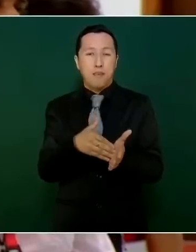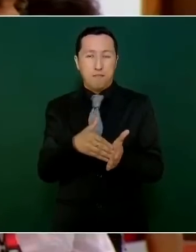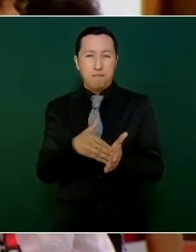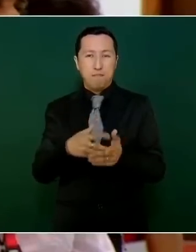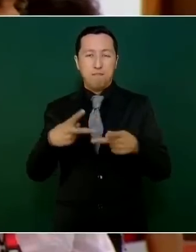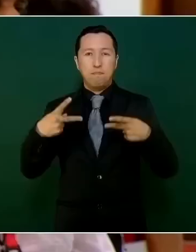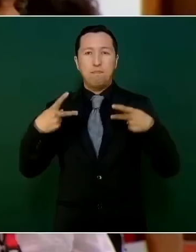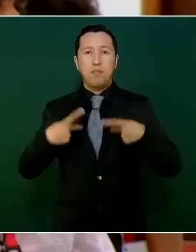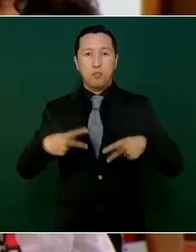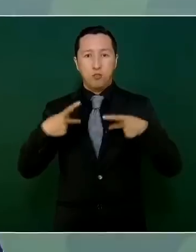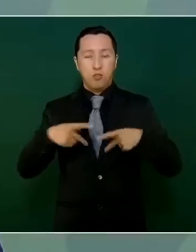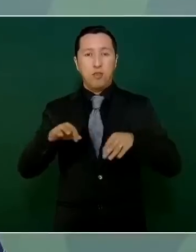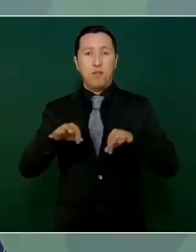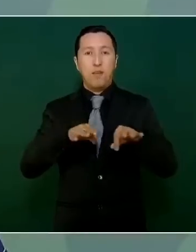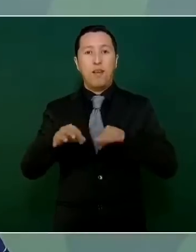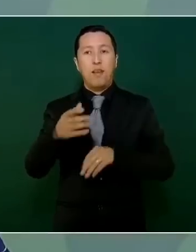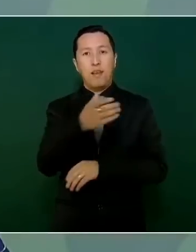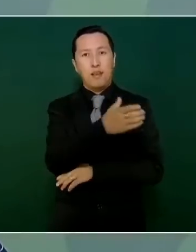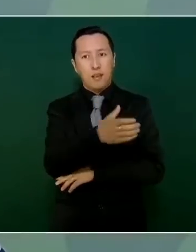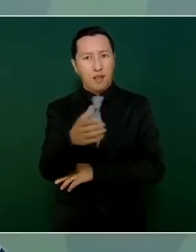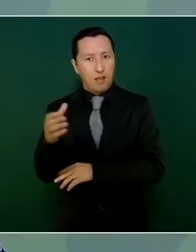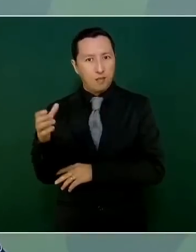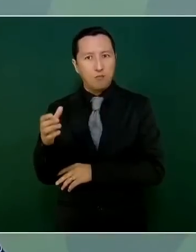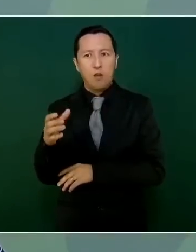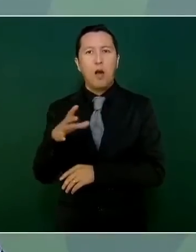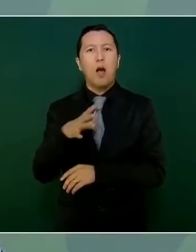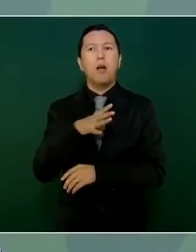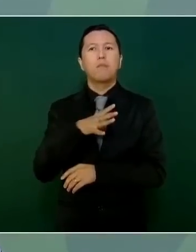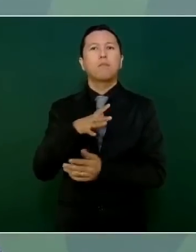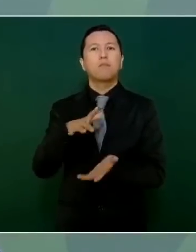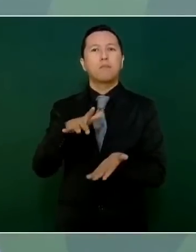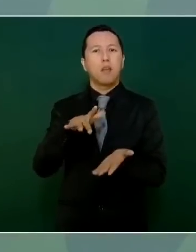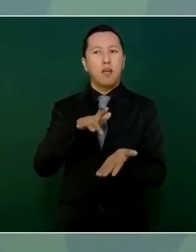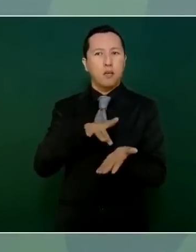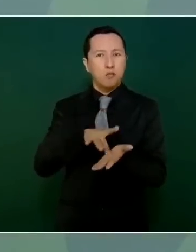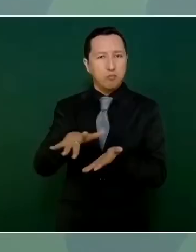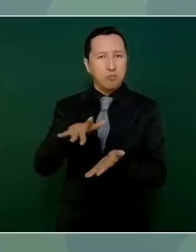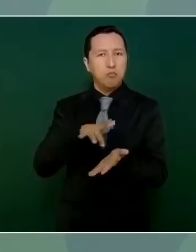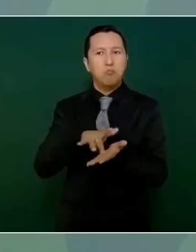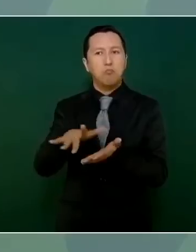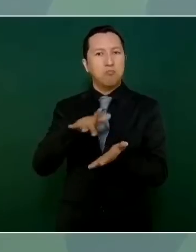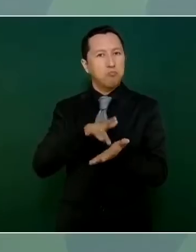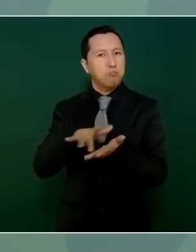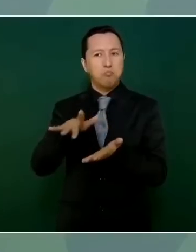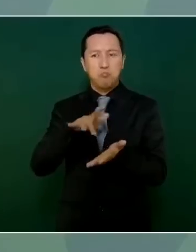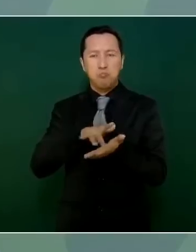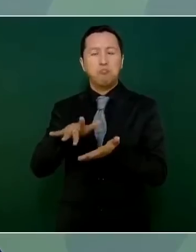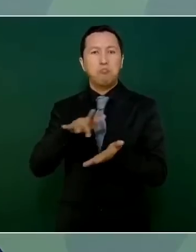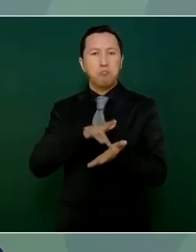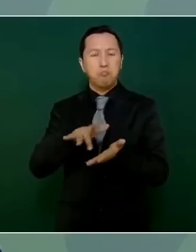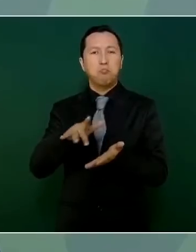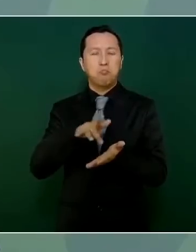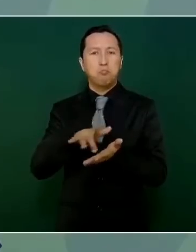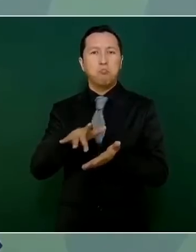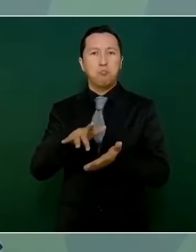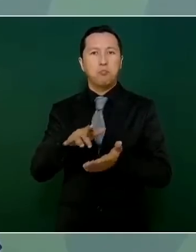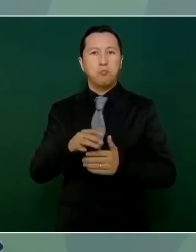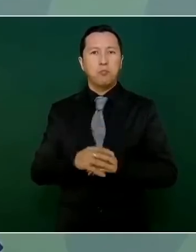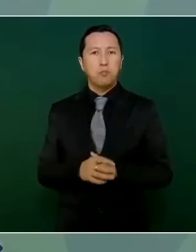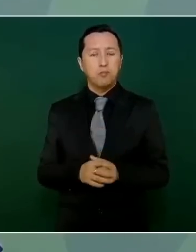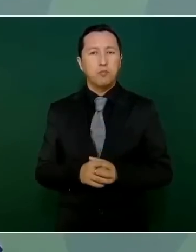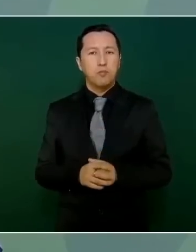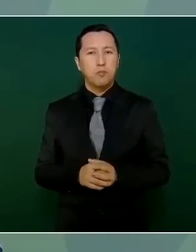que están recibiendo un apoyo permanente, un jornal